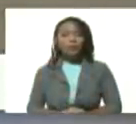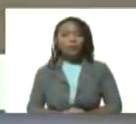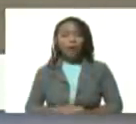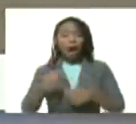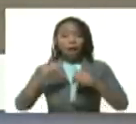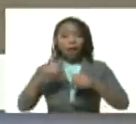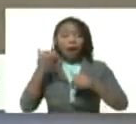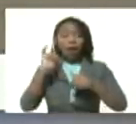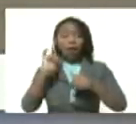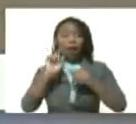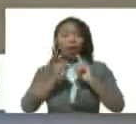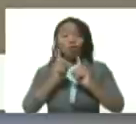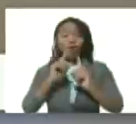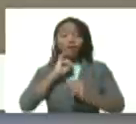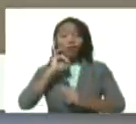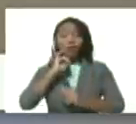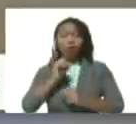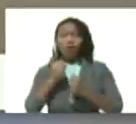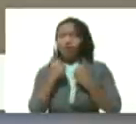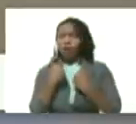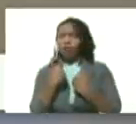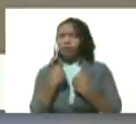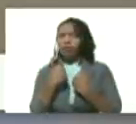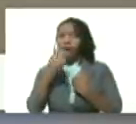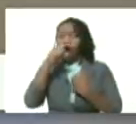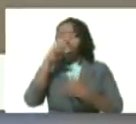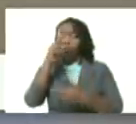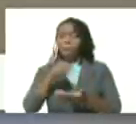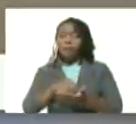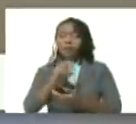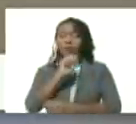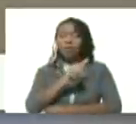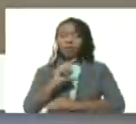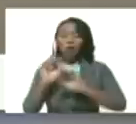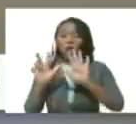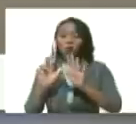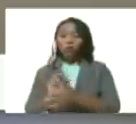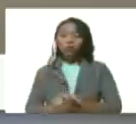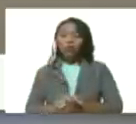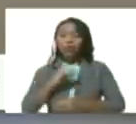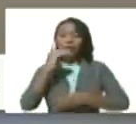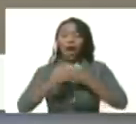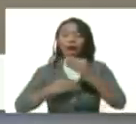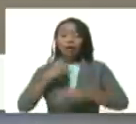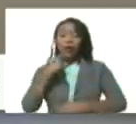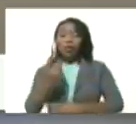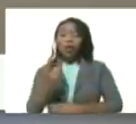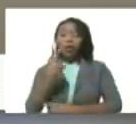unos datos muy duros. Para el año 2018 se estimó en